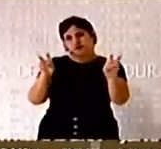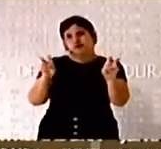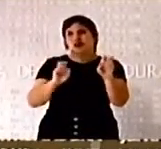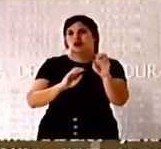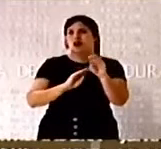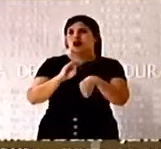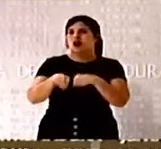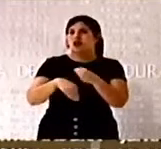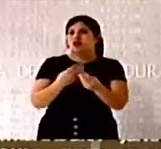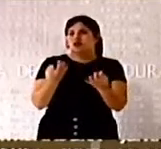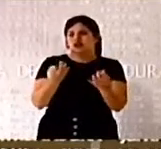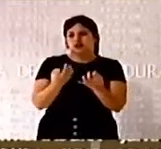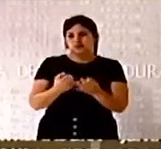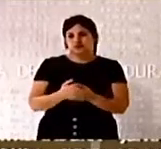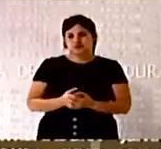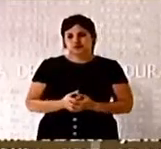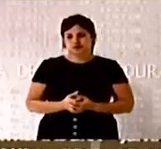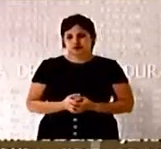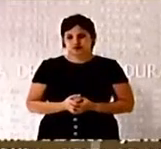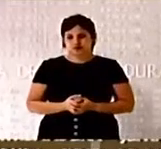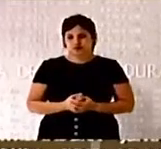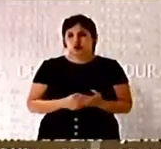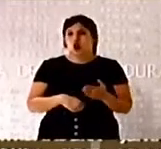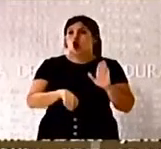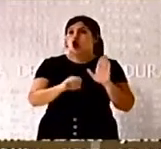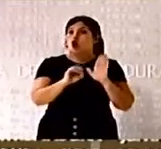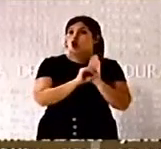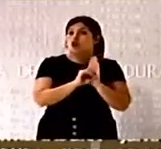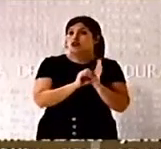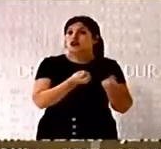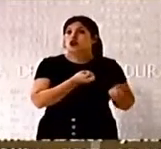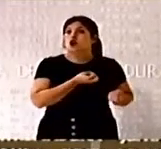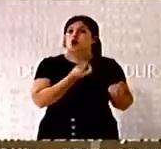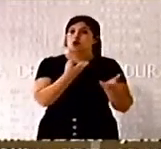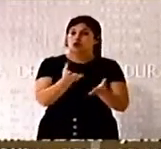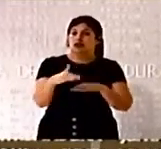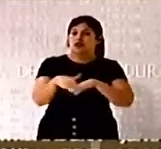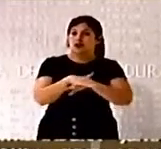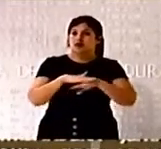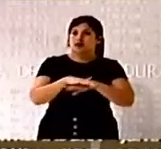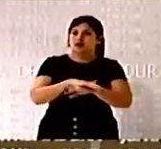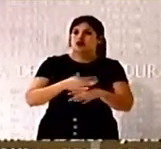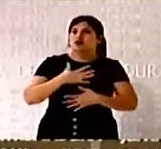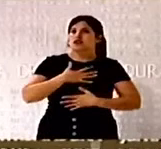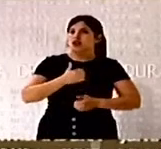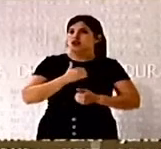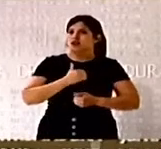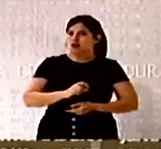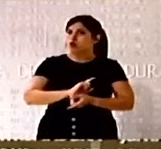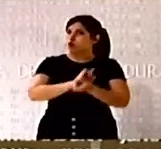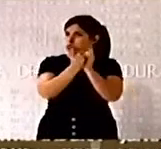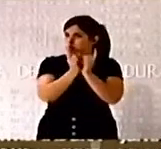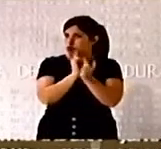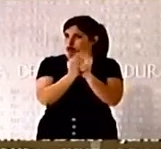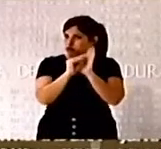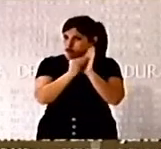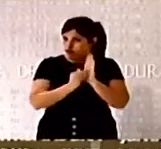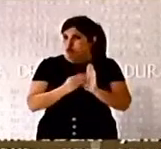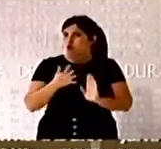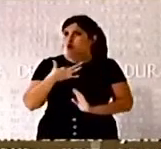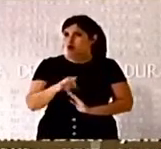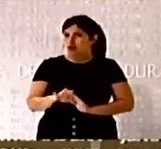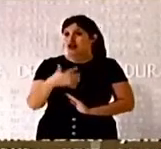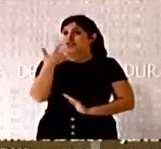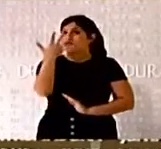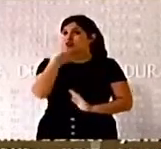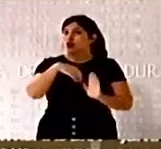modificar las órdenes comunicadas del Ministerio de Sanidad. Hay 5 órdenes comunicadas del Ministerio de Sanidad que son de